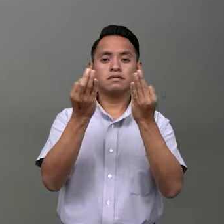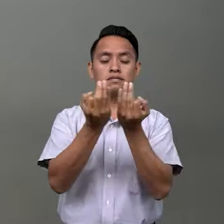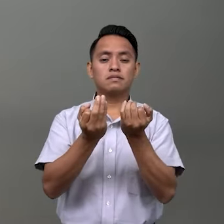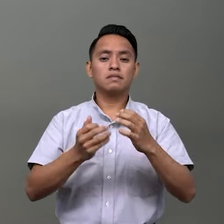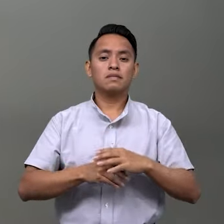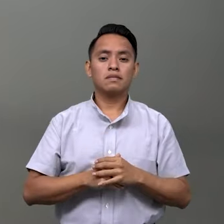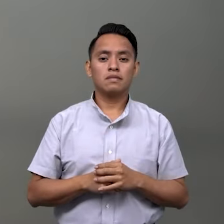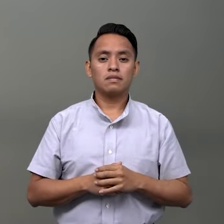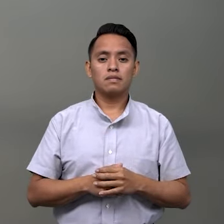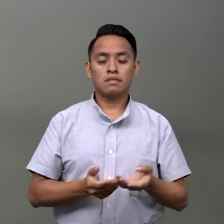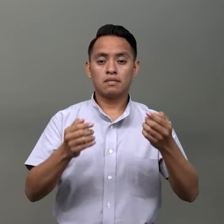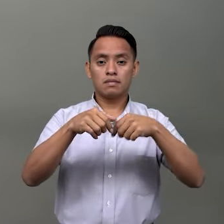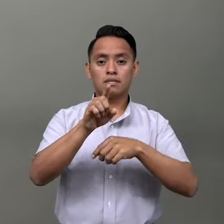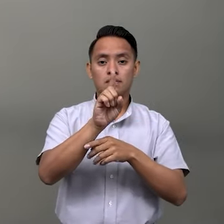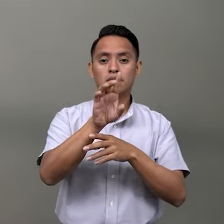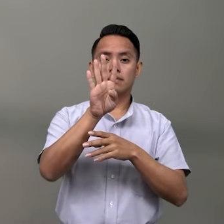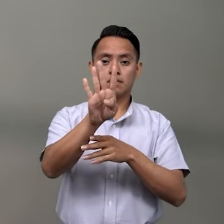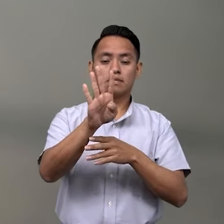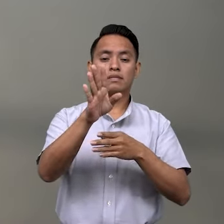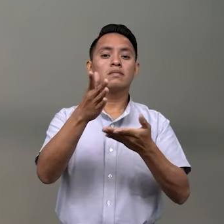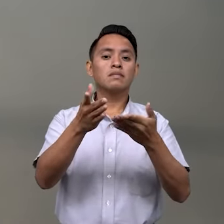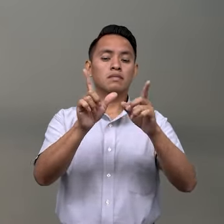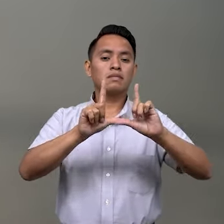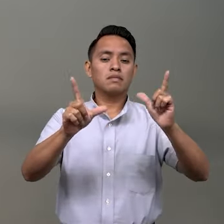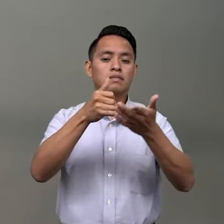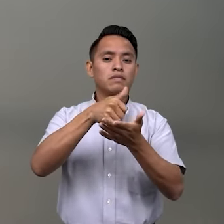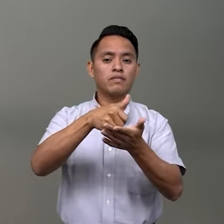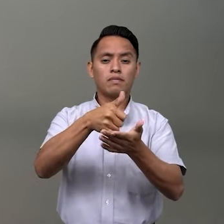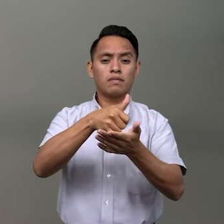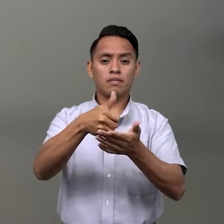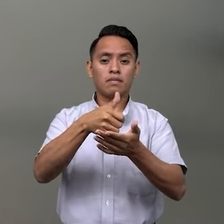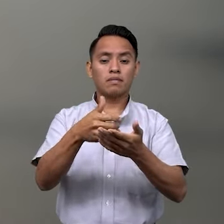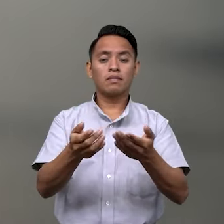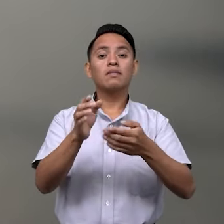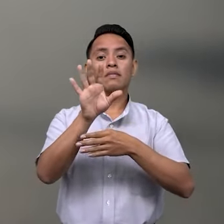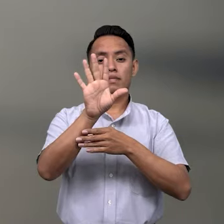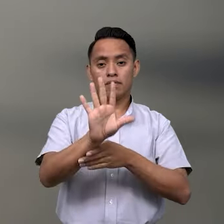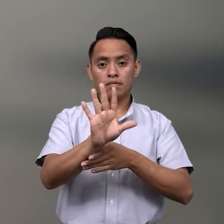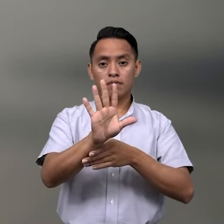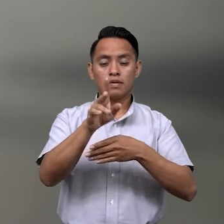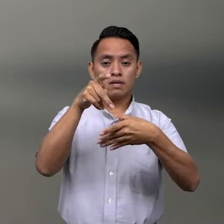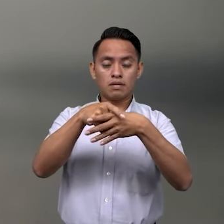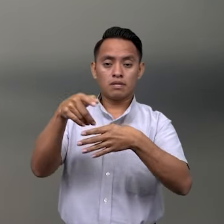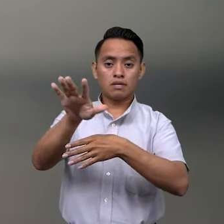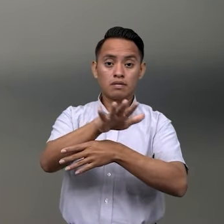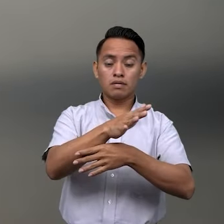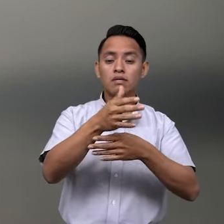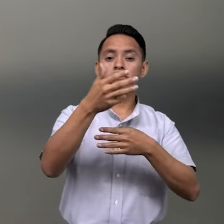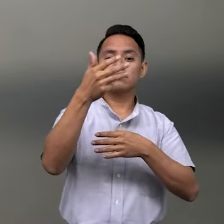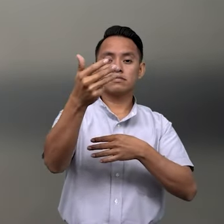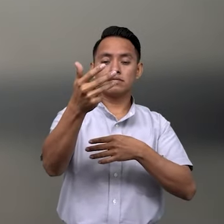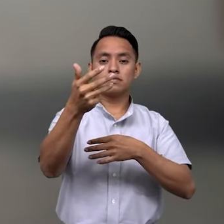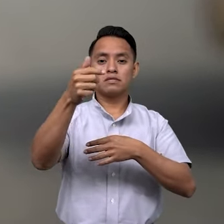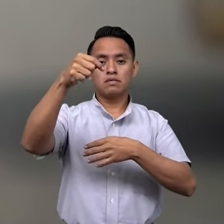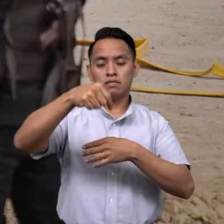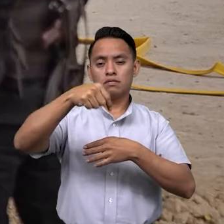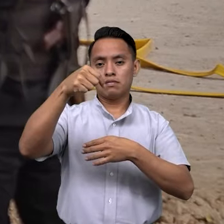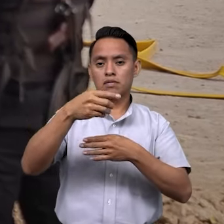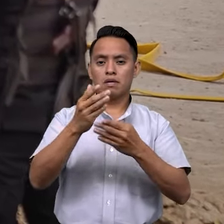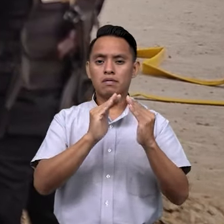Actualmente tenemos 14 áreas críticas y en las 14 áreas críticas tenemos 5 rurales y las otras 9 pues las tenemos aquí en el casco